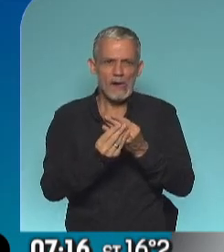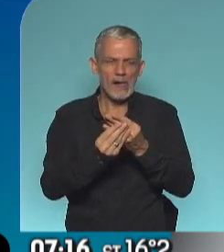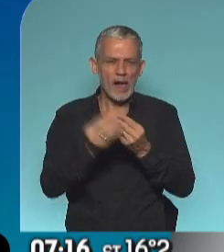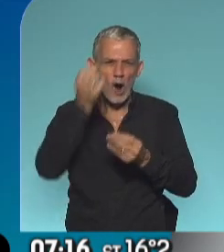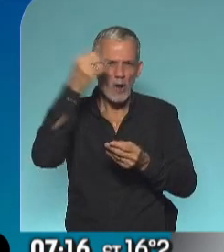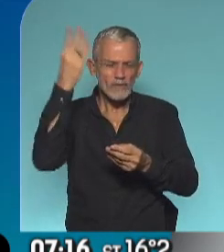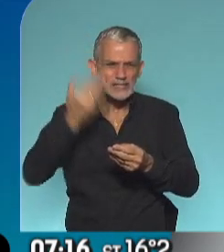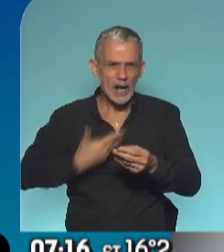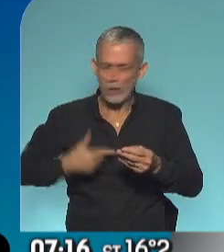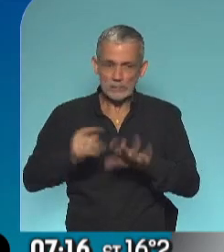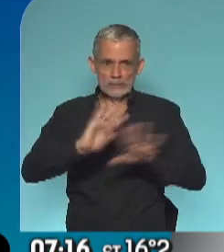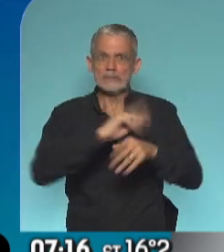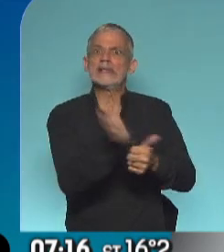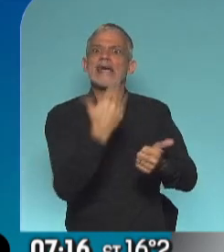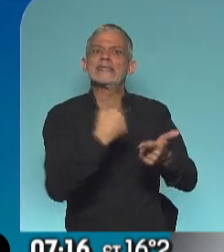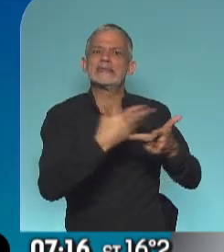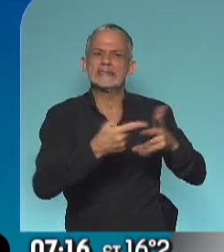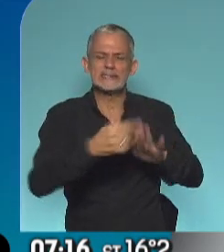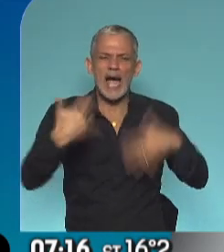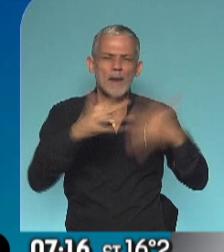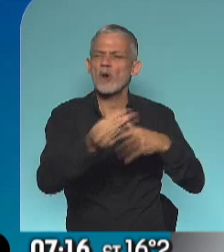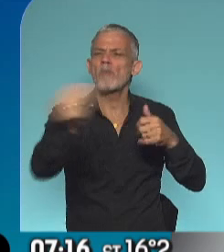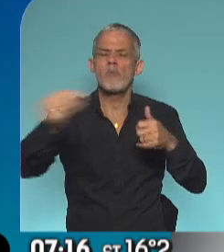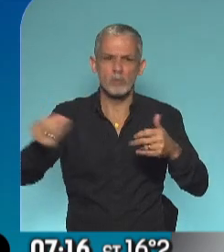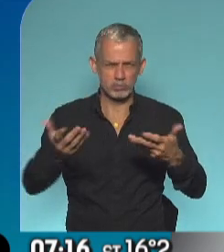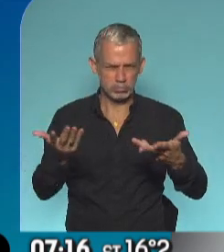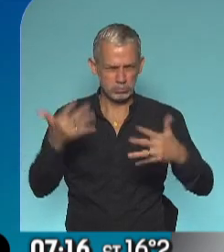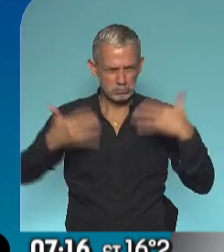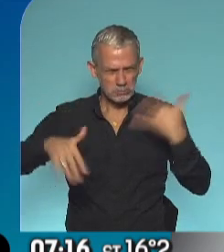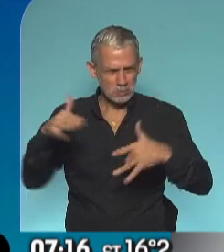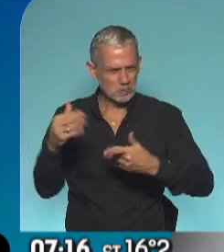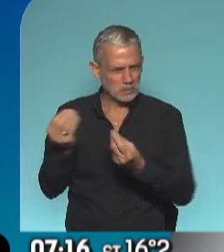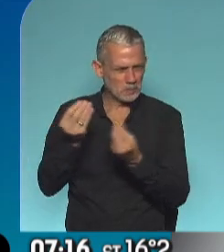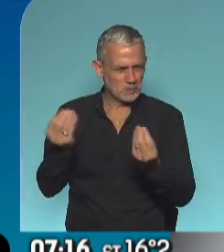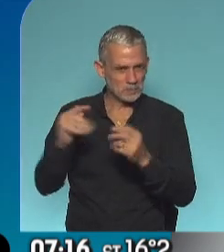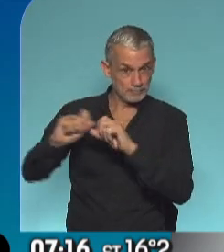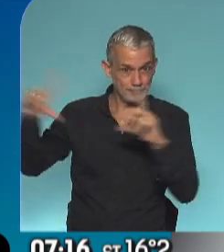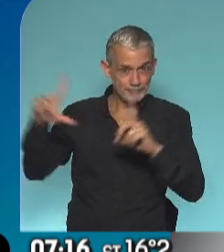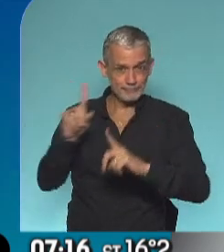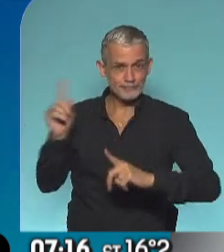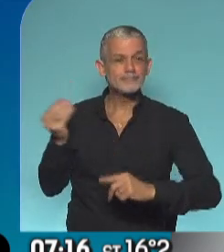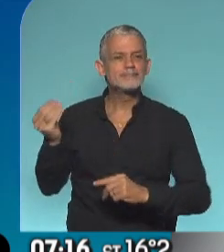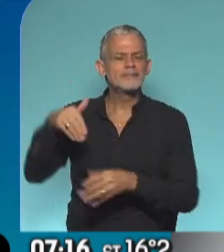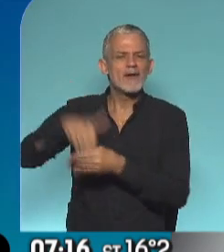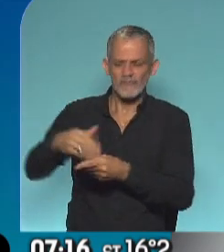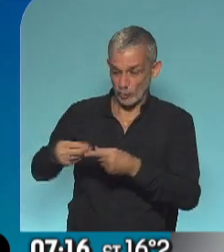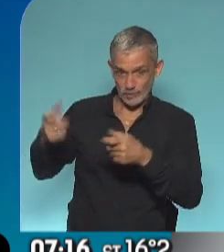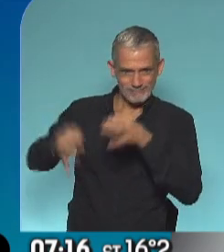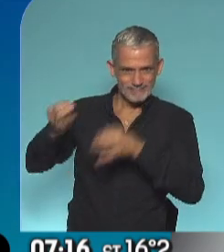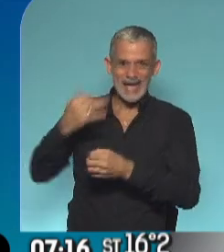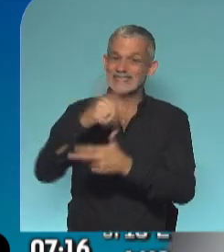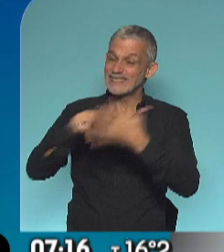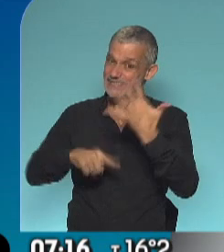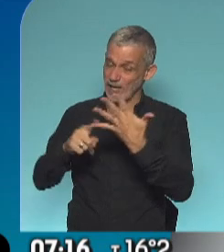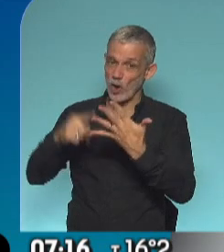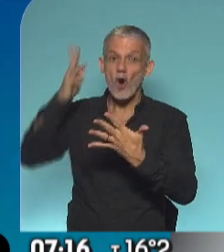oficial, los desplazó y los mandó de nuevo a los tribunales de origen. Lo que nosotros estamos viendo en esta placa es justamente el voto de los 5